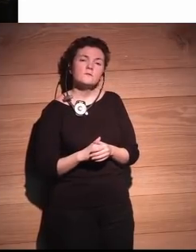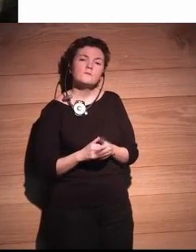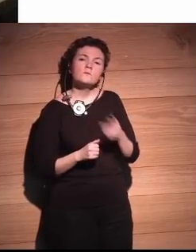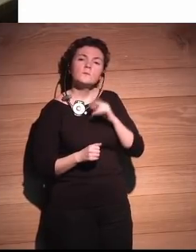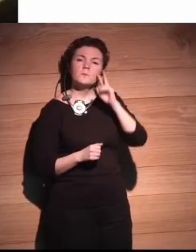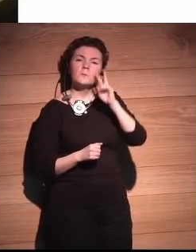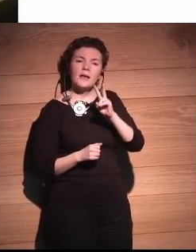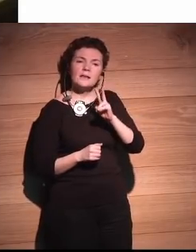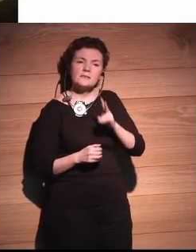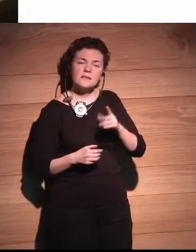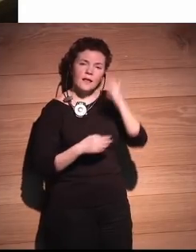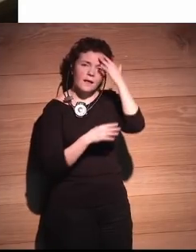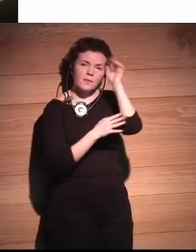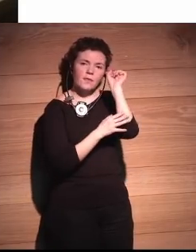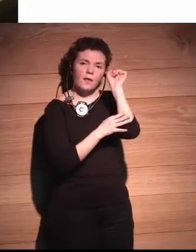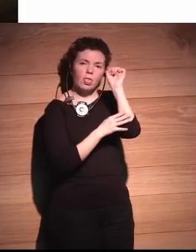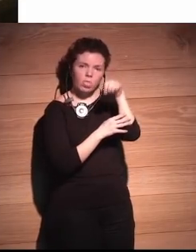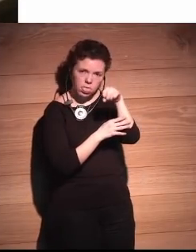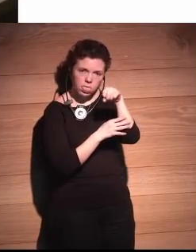que no sujeta la cabeza,